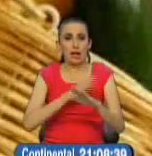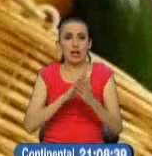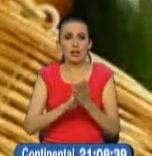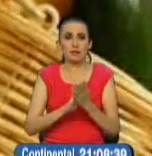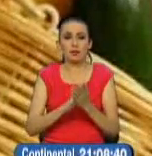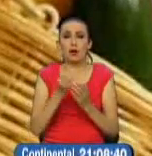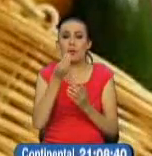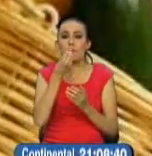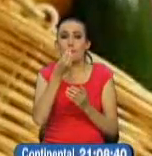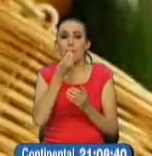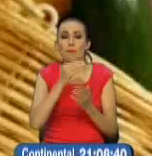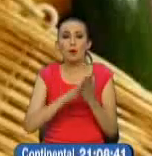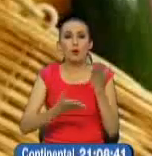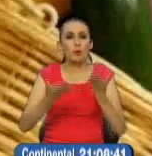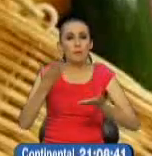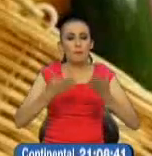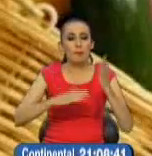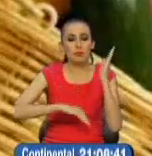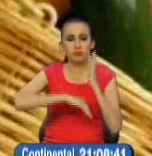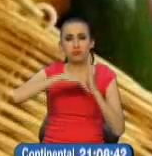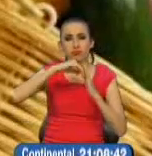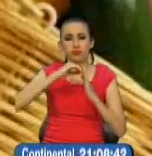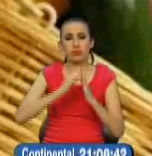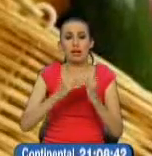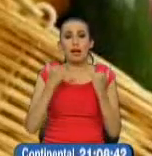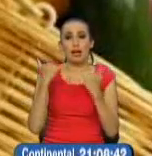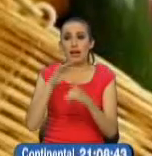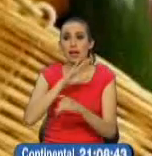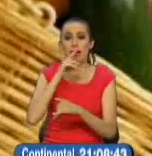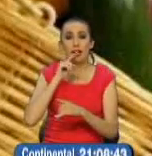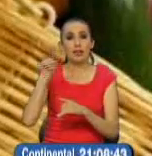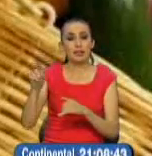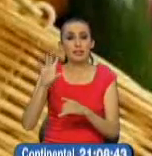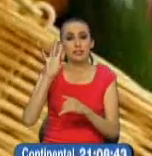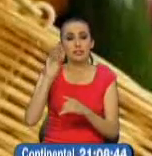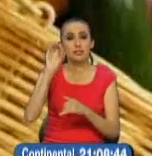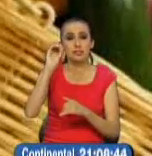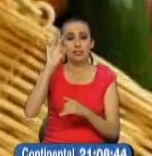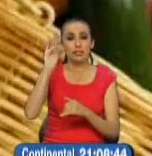de productos con la que se calcula la inflación en ese mismo mes llegó a